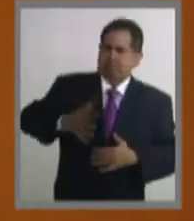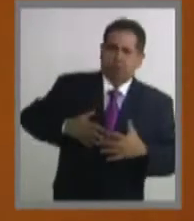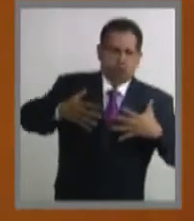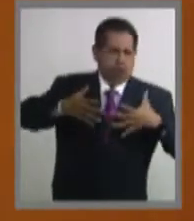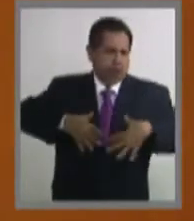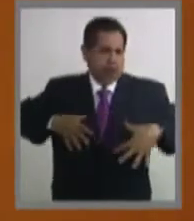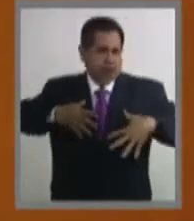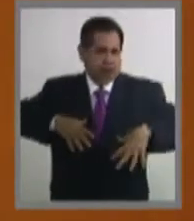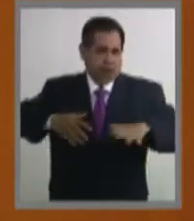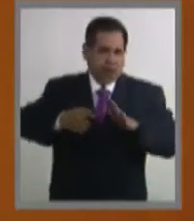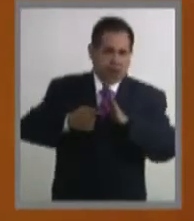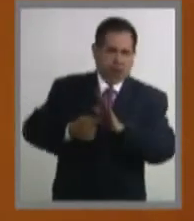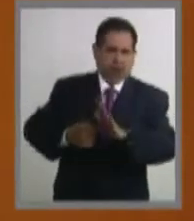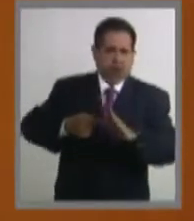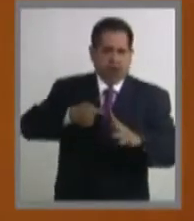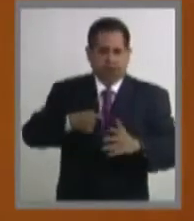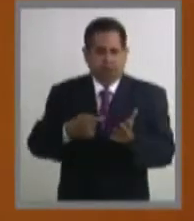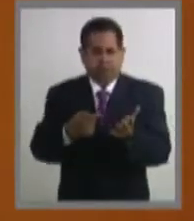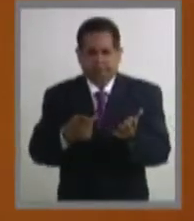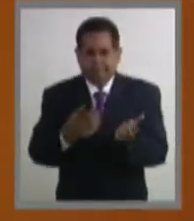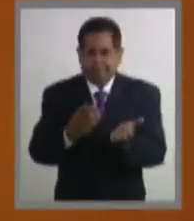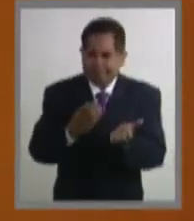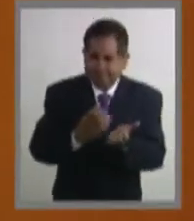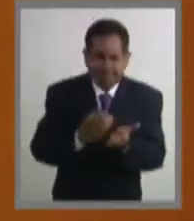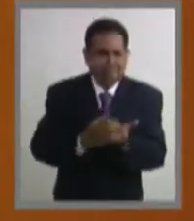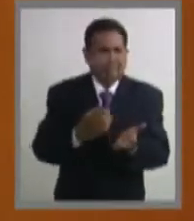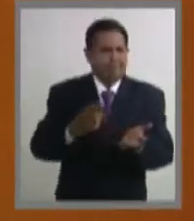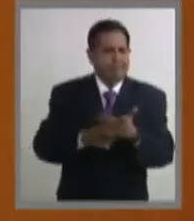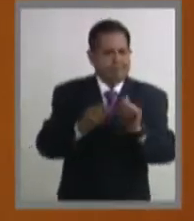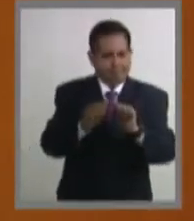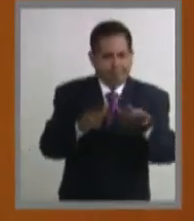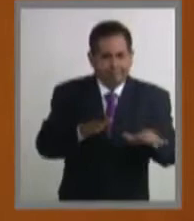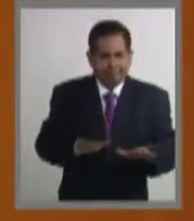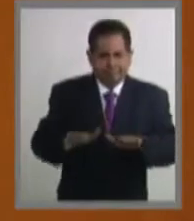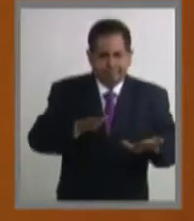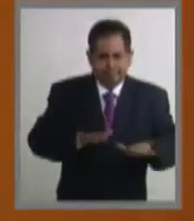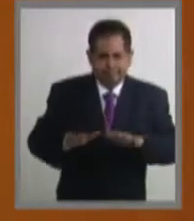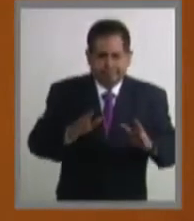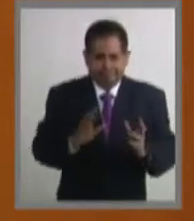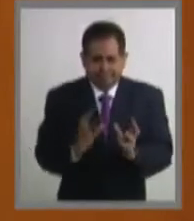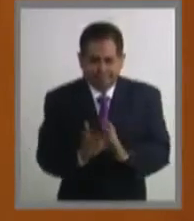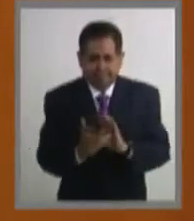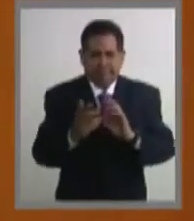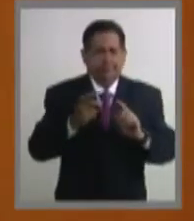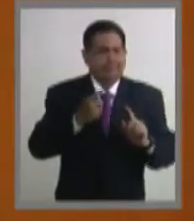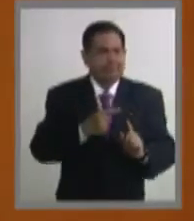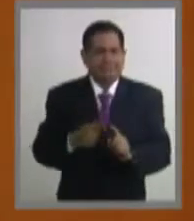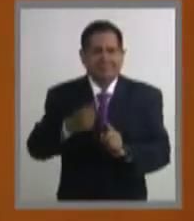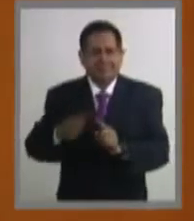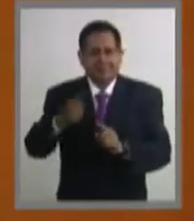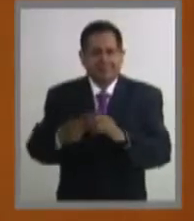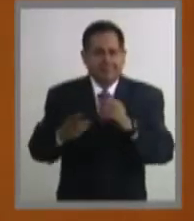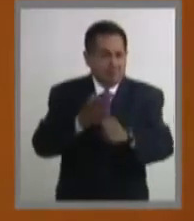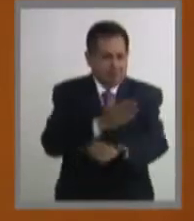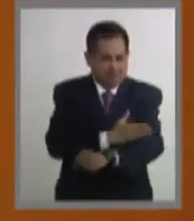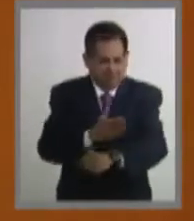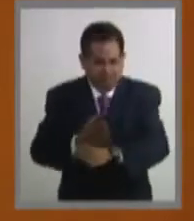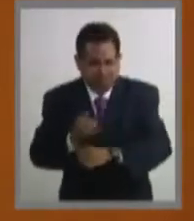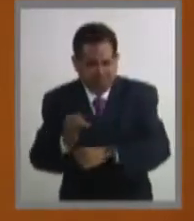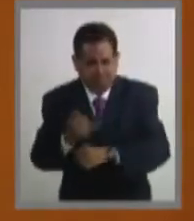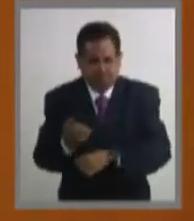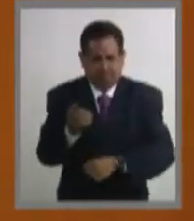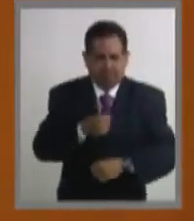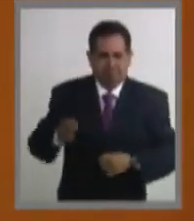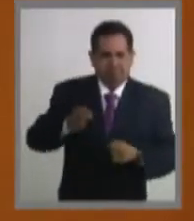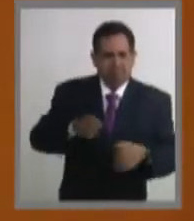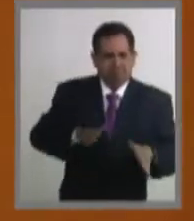la presumimos en el cobre, la presumimos en las alfarería, la presumimos en los objetos de madera, la presumimos en el